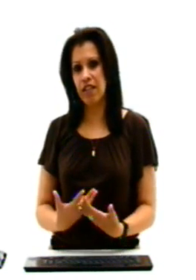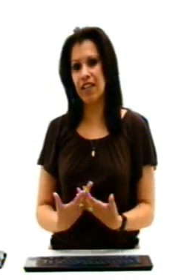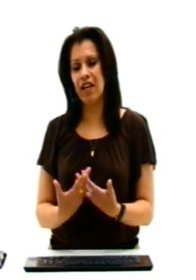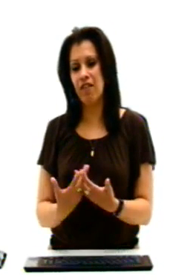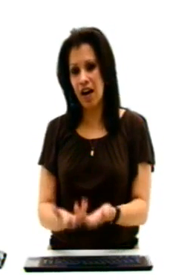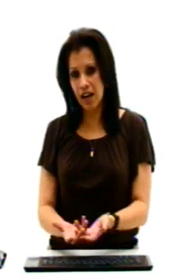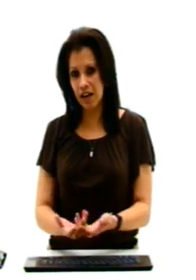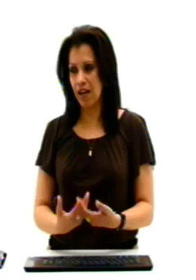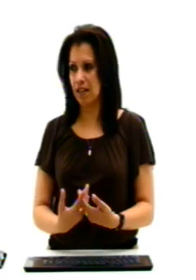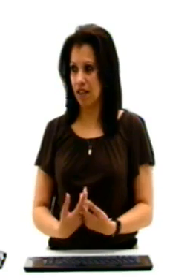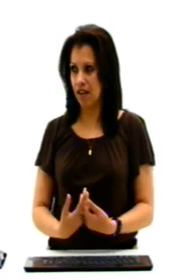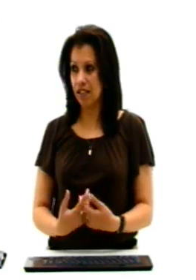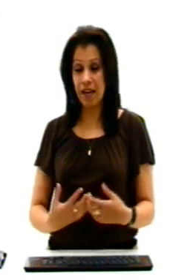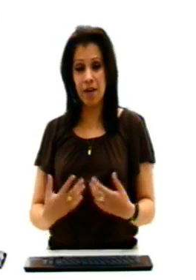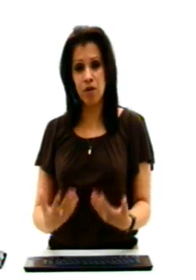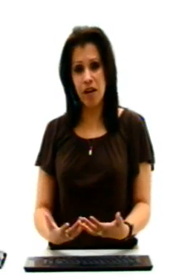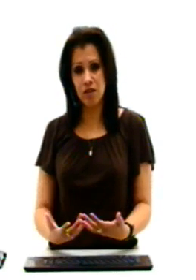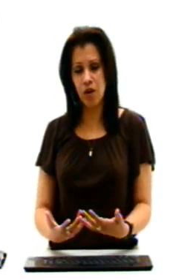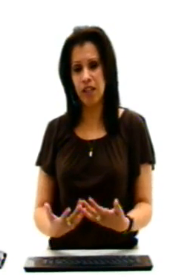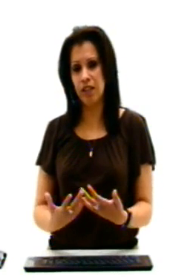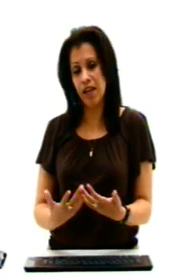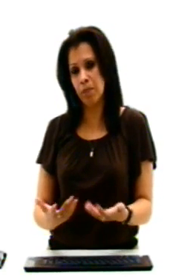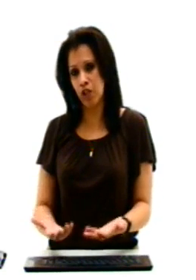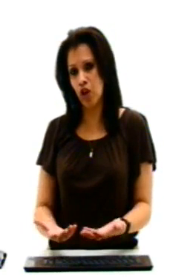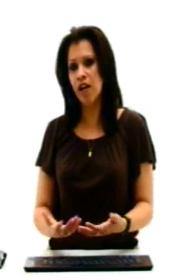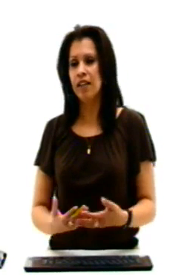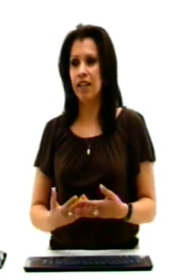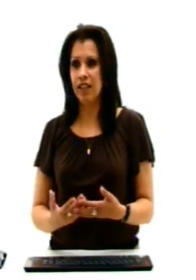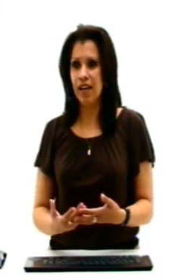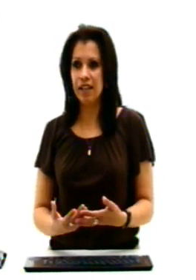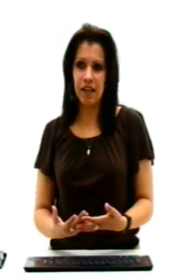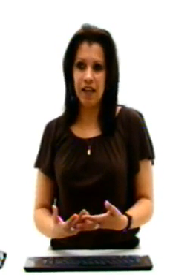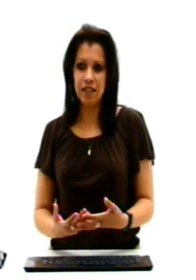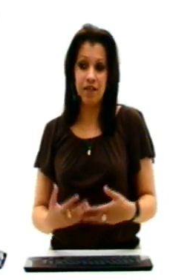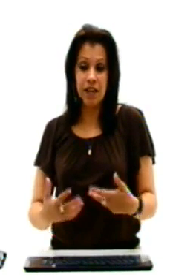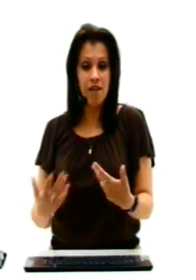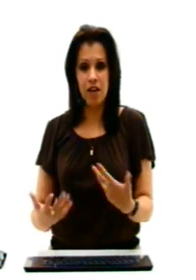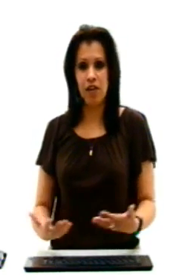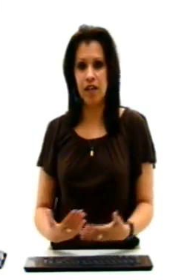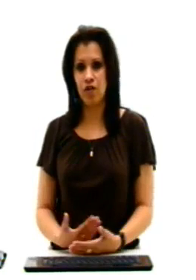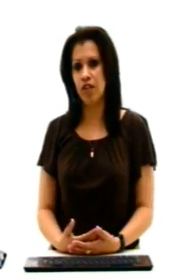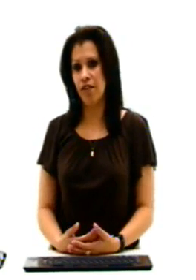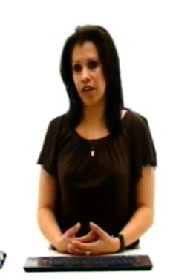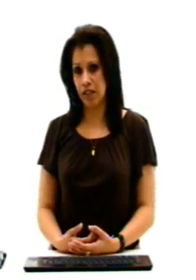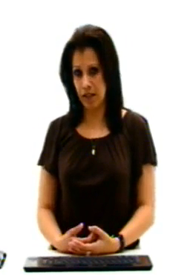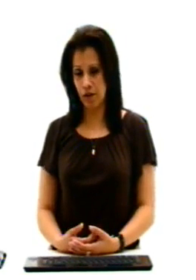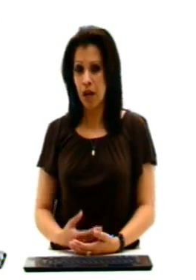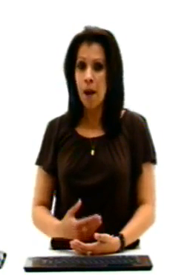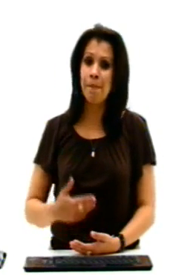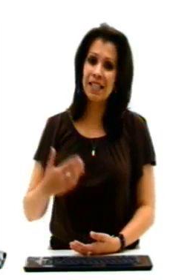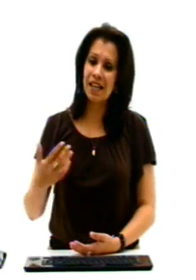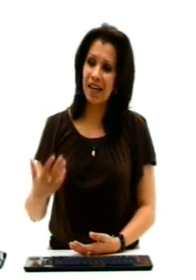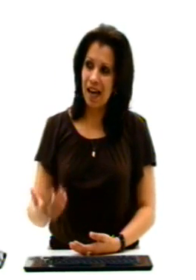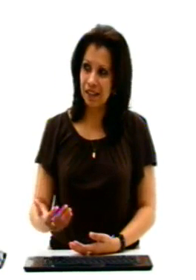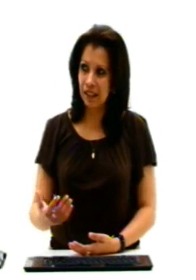indígenas tenían que trabajarle las tierras y a cambio de esto el español tenía que se viraba en la obligación de evangelizarlos